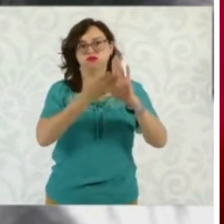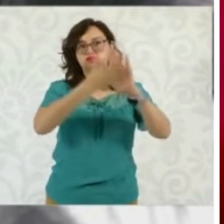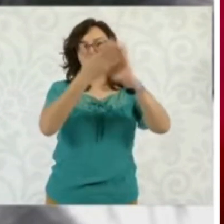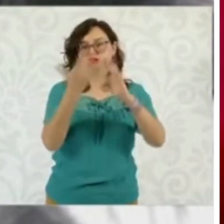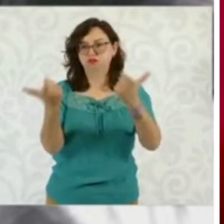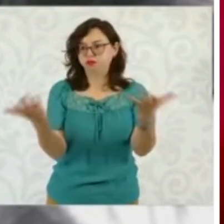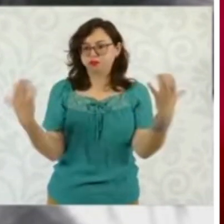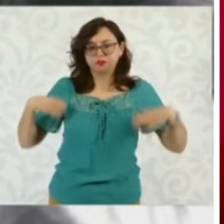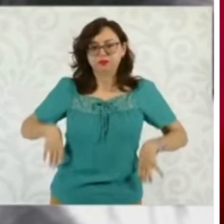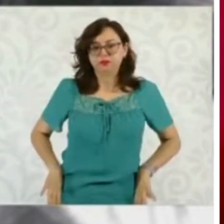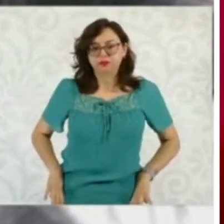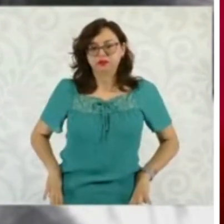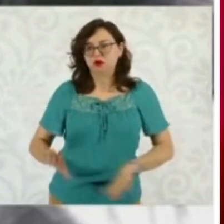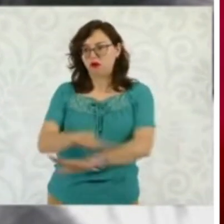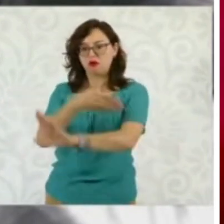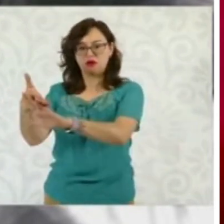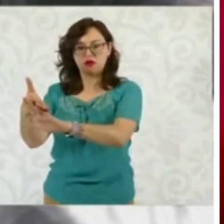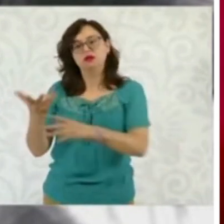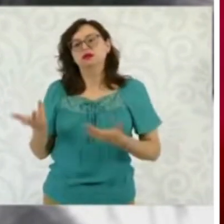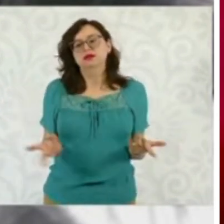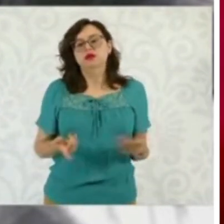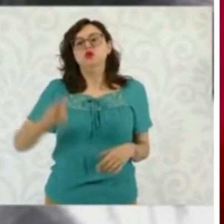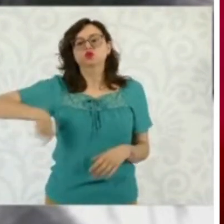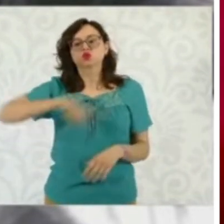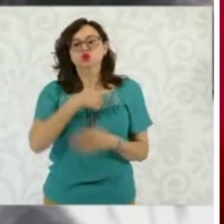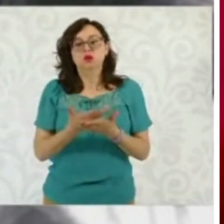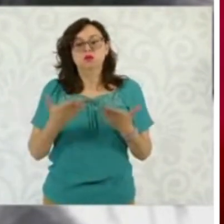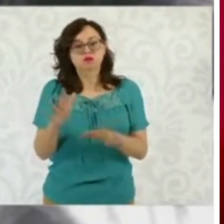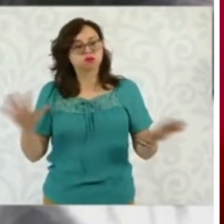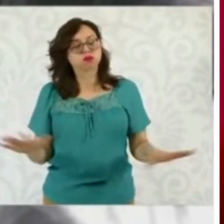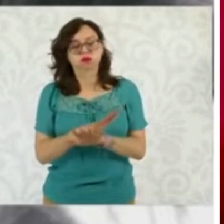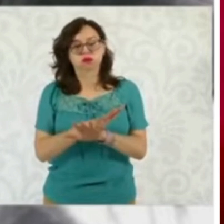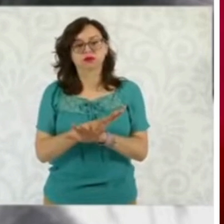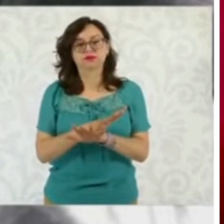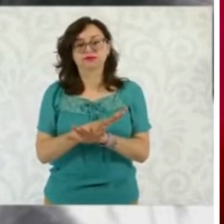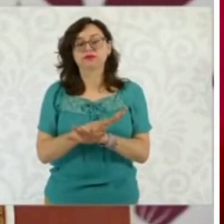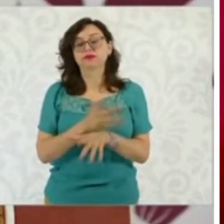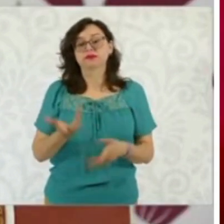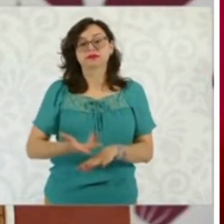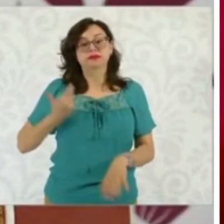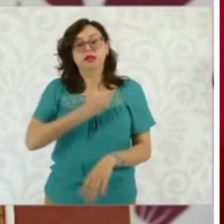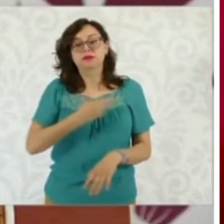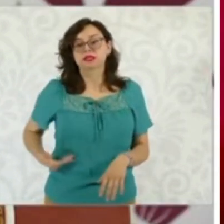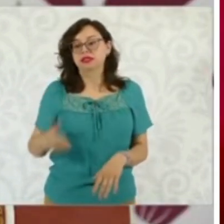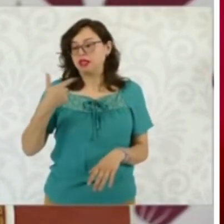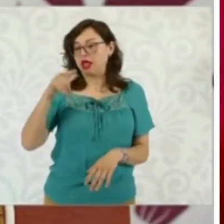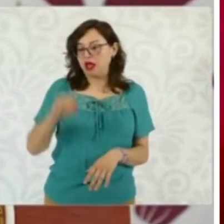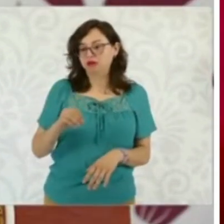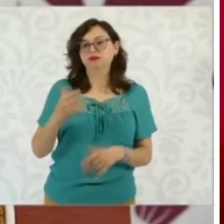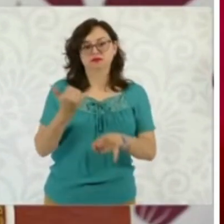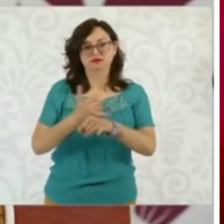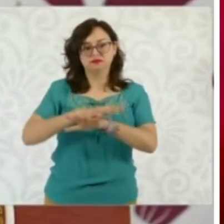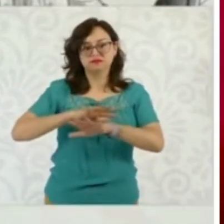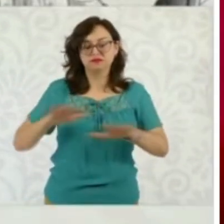inmobiliarios. Entonces ahora estamos cambiando el modelo en el caso de la vivienda e informando pues todo lo que hizo el presidente López Obrador para mejorar las